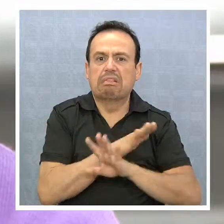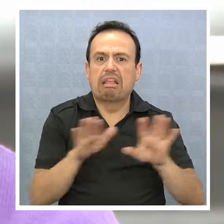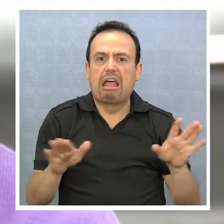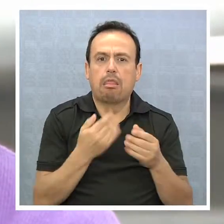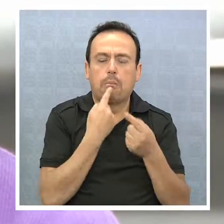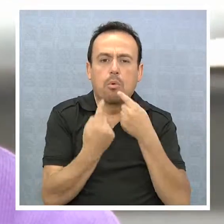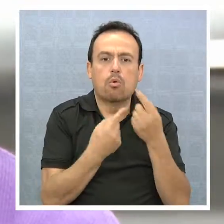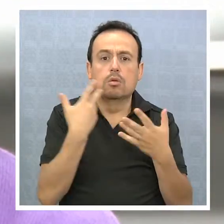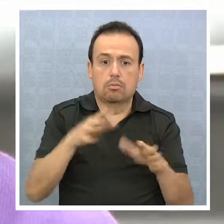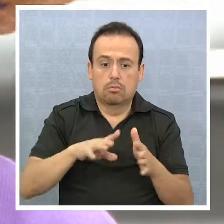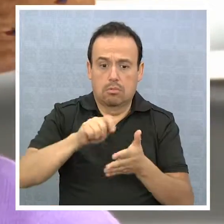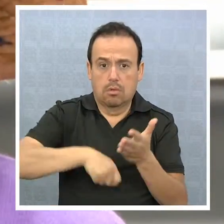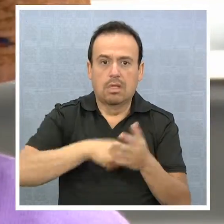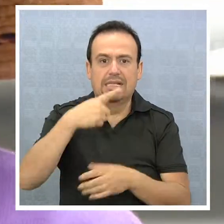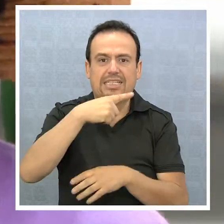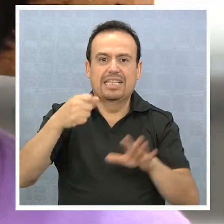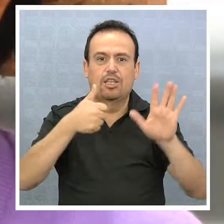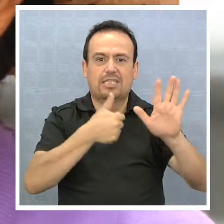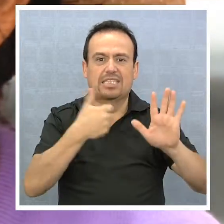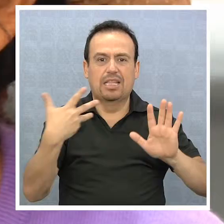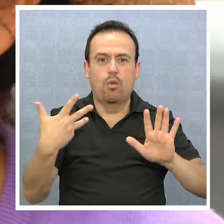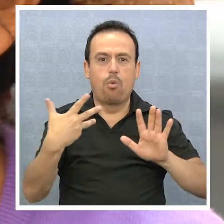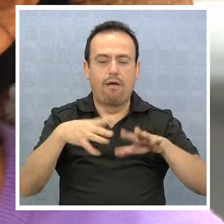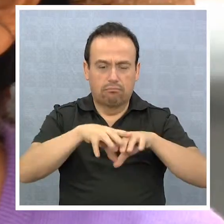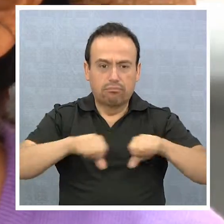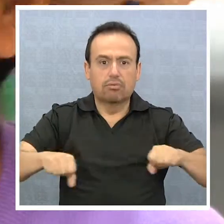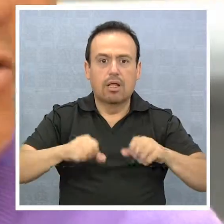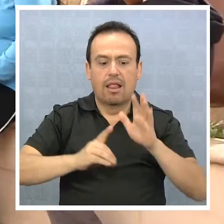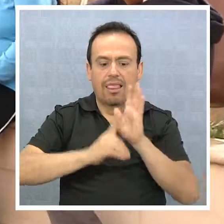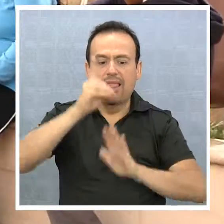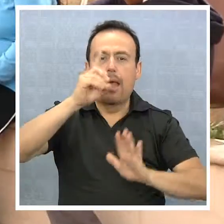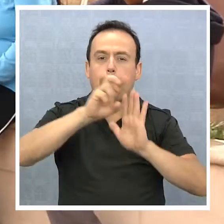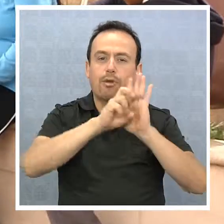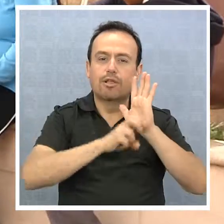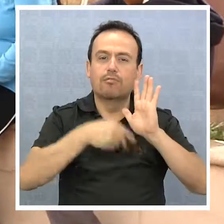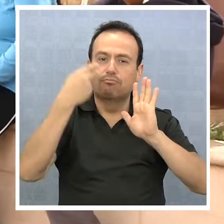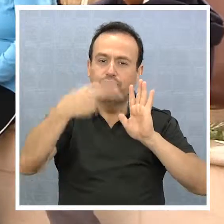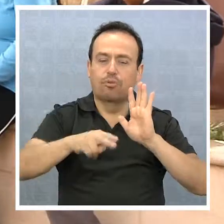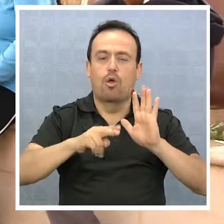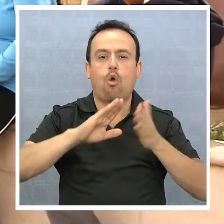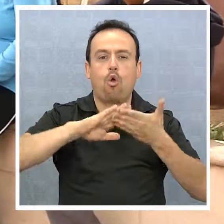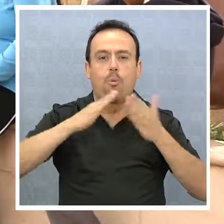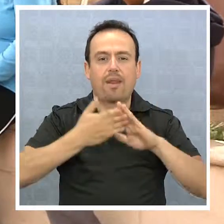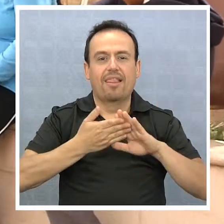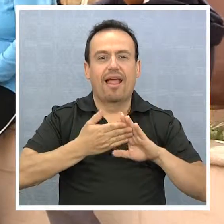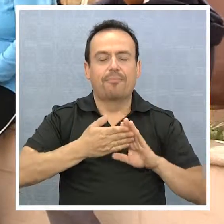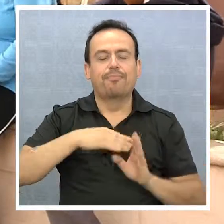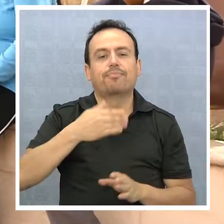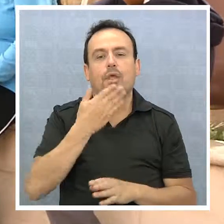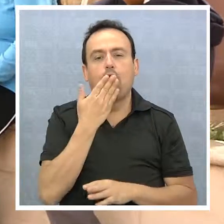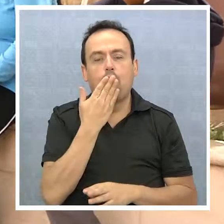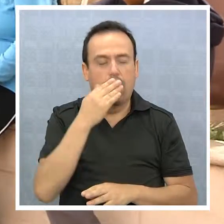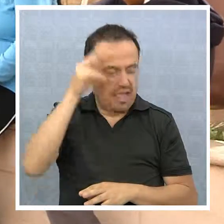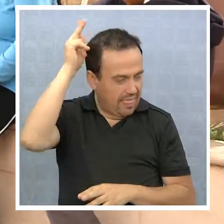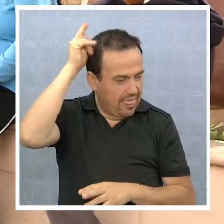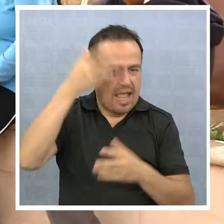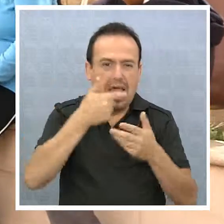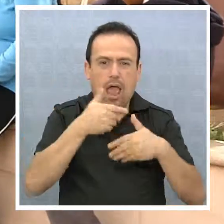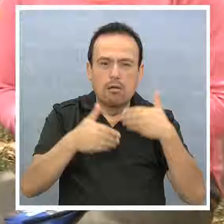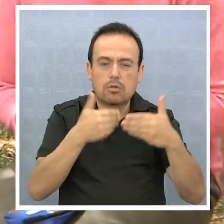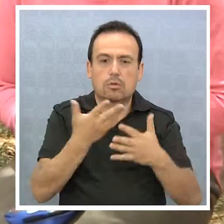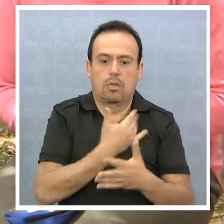comunidades como exige el convenio 169 para el desarrollo de proyectos estamos trabajando